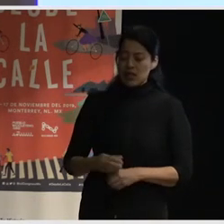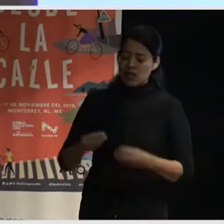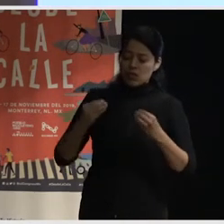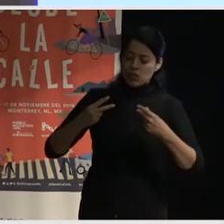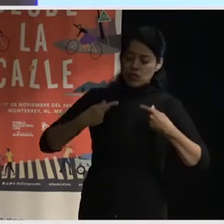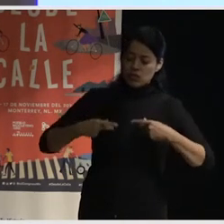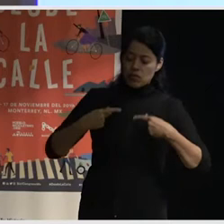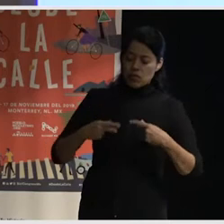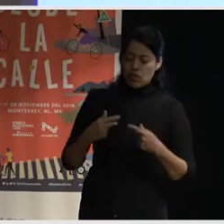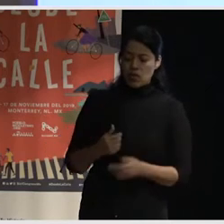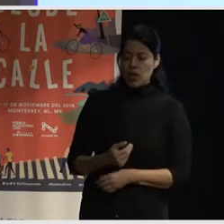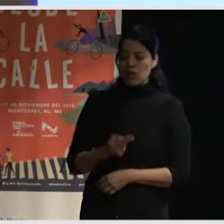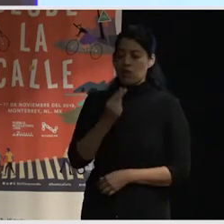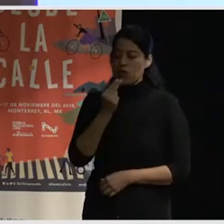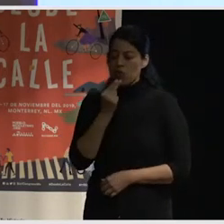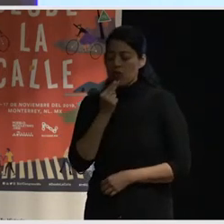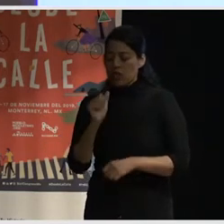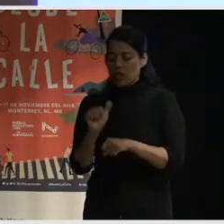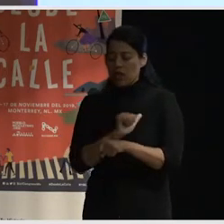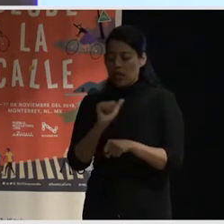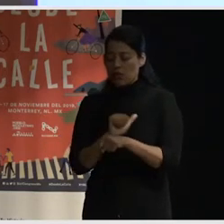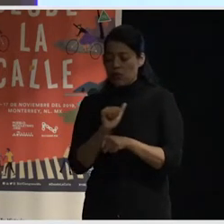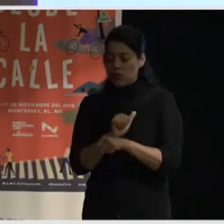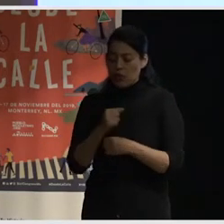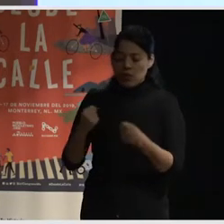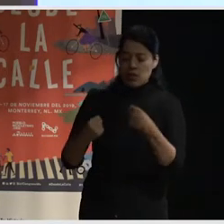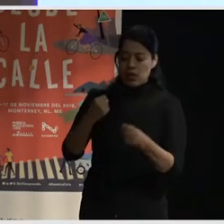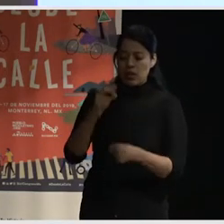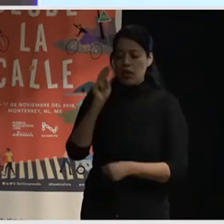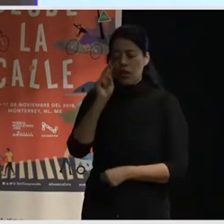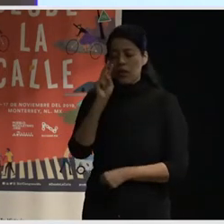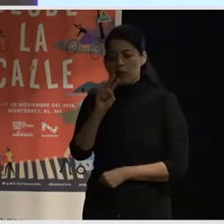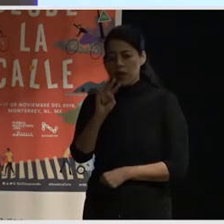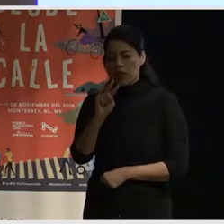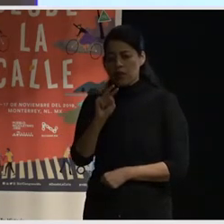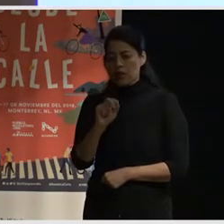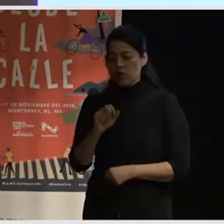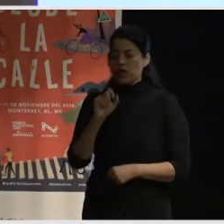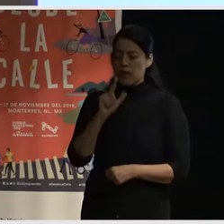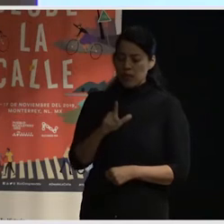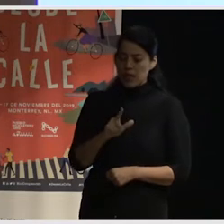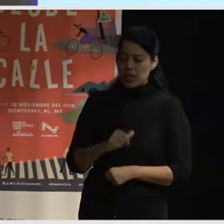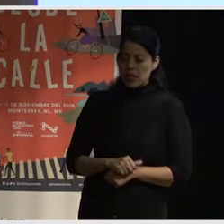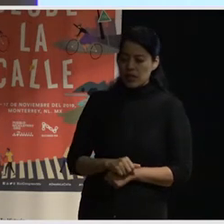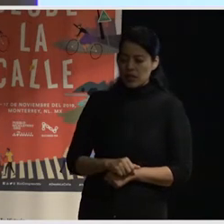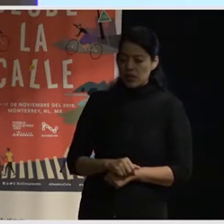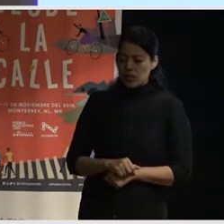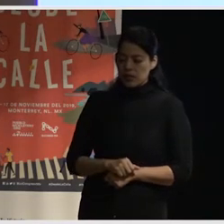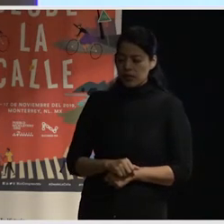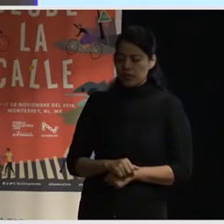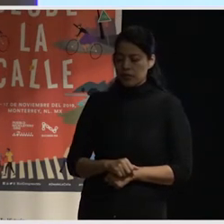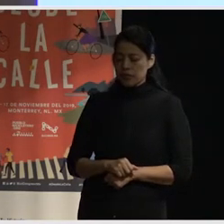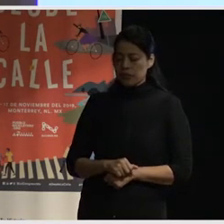se mueve en automóvil pues vemos que también compite con el resto